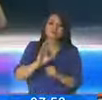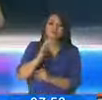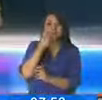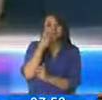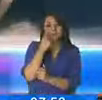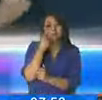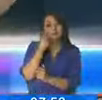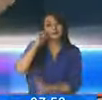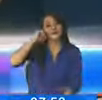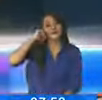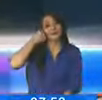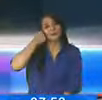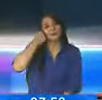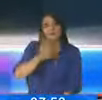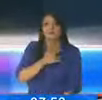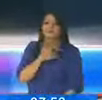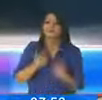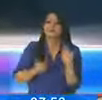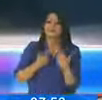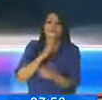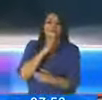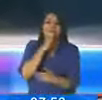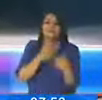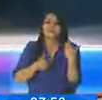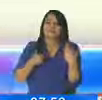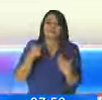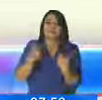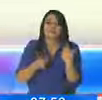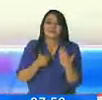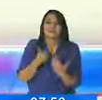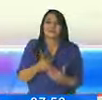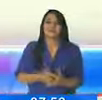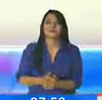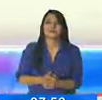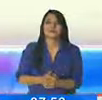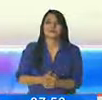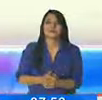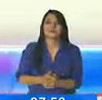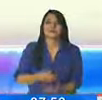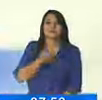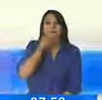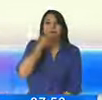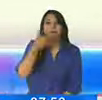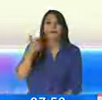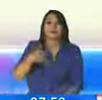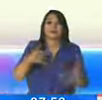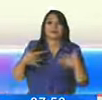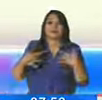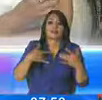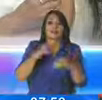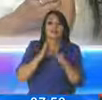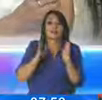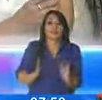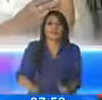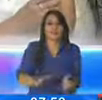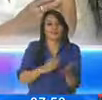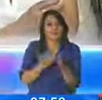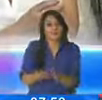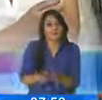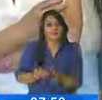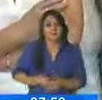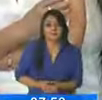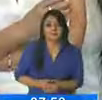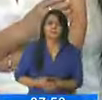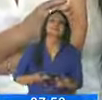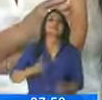y recordarlo con la alegría que ahí lo caracterizaba. Se murió el mejor artista ecuatoriano, el mejor cómico. Además,